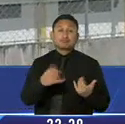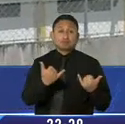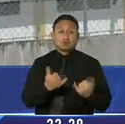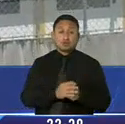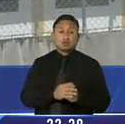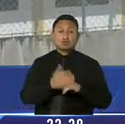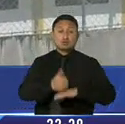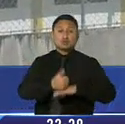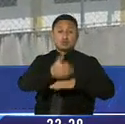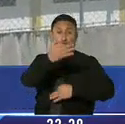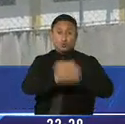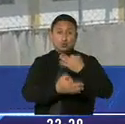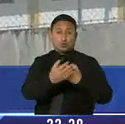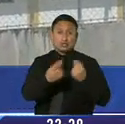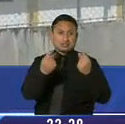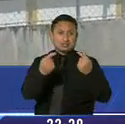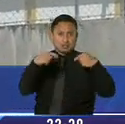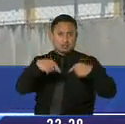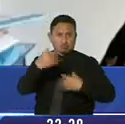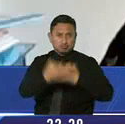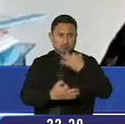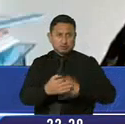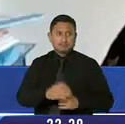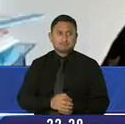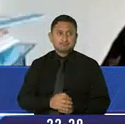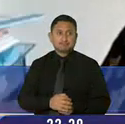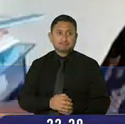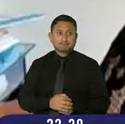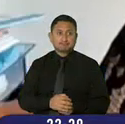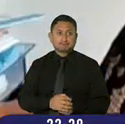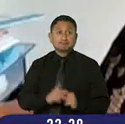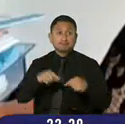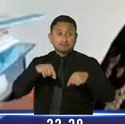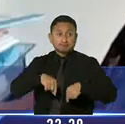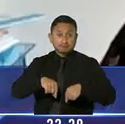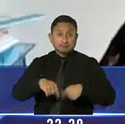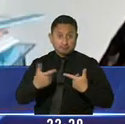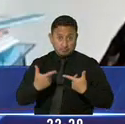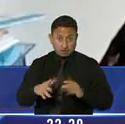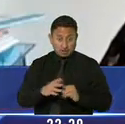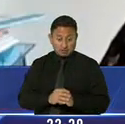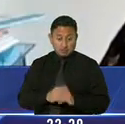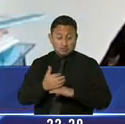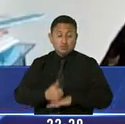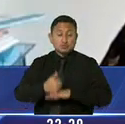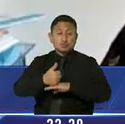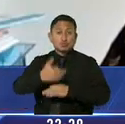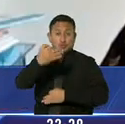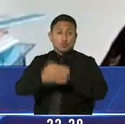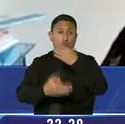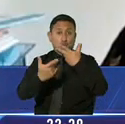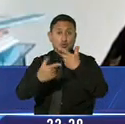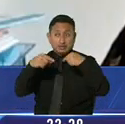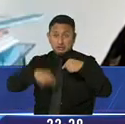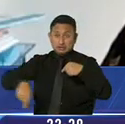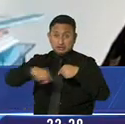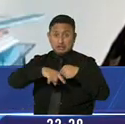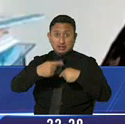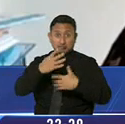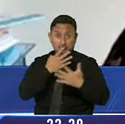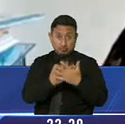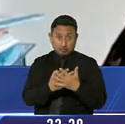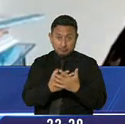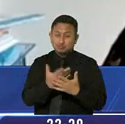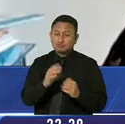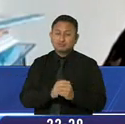pertinentes tomen procedimiento. No hay una suficiente cantidad de jueces de garantías penitenciarias, apenas hay